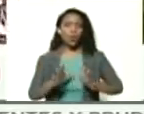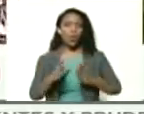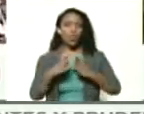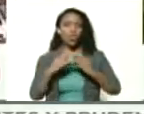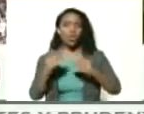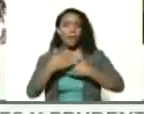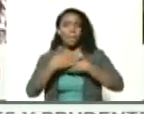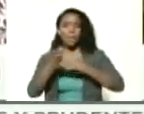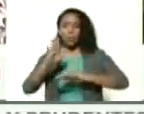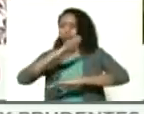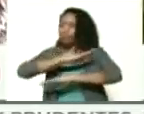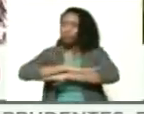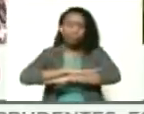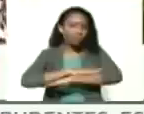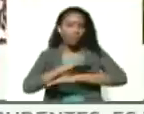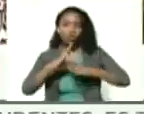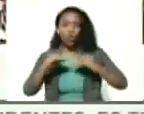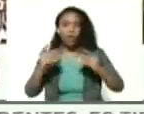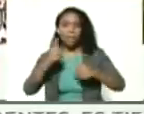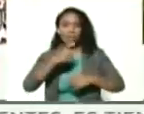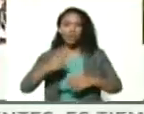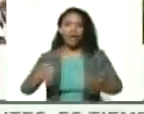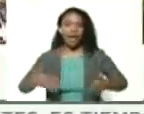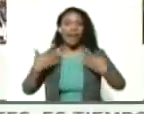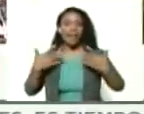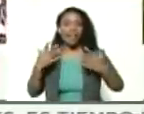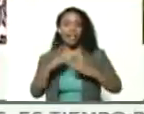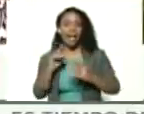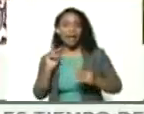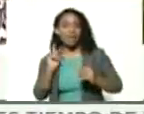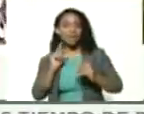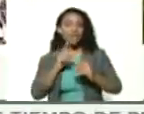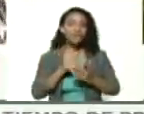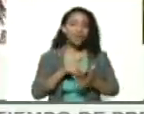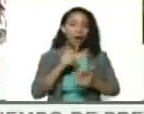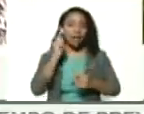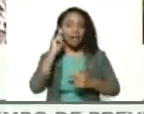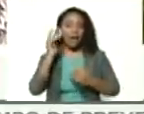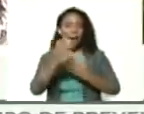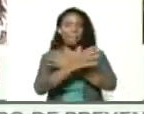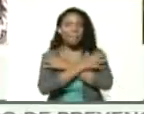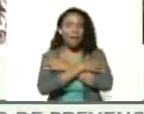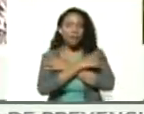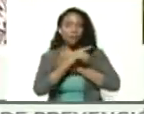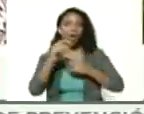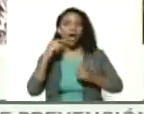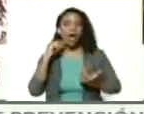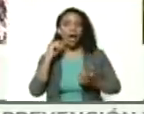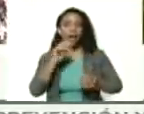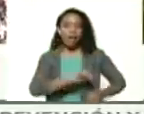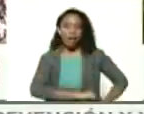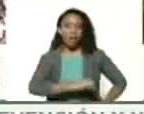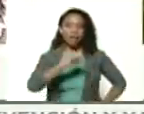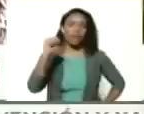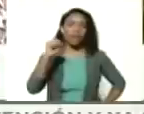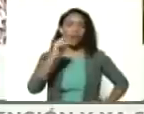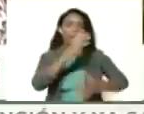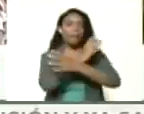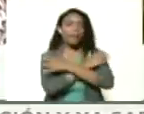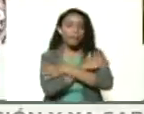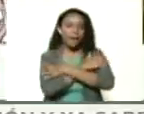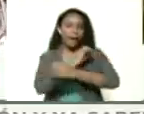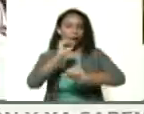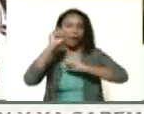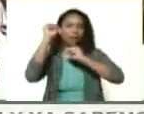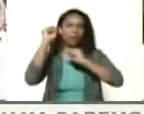donde todo el mundo alegre y se acercaba a la casa del Libertador a abrazarlo, a abrazar a su héroe, a abrazar su Libertador.